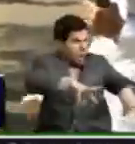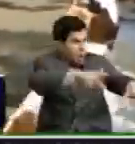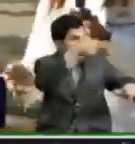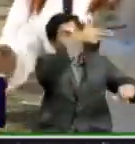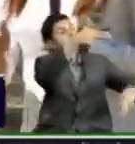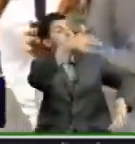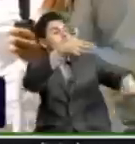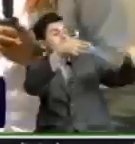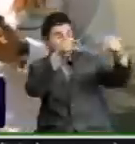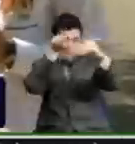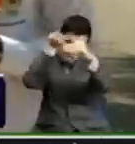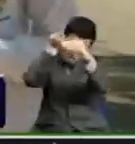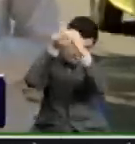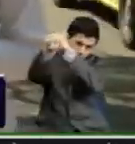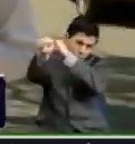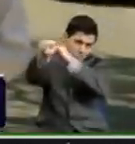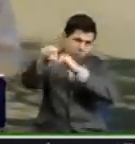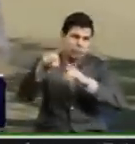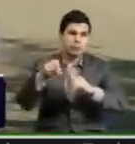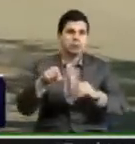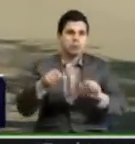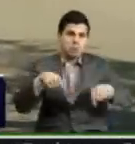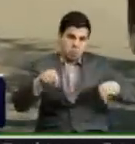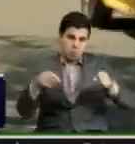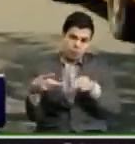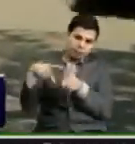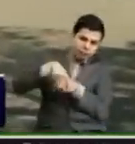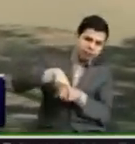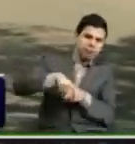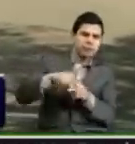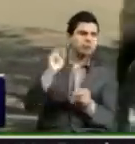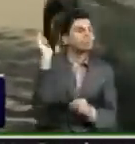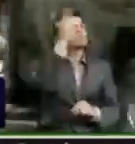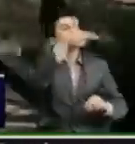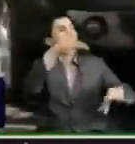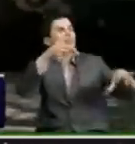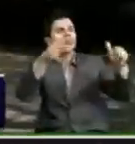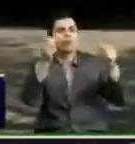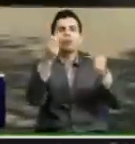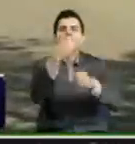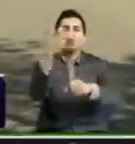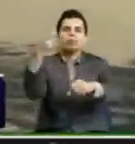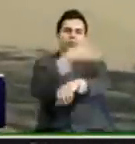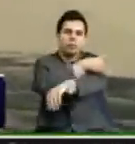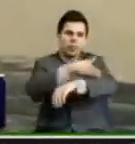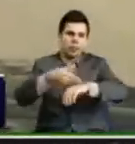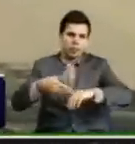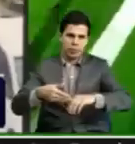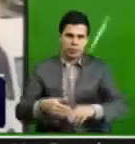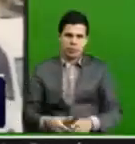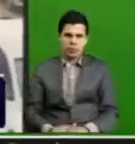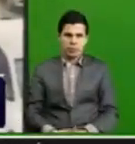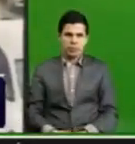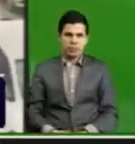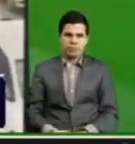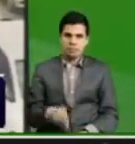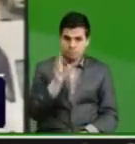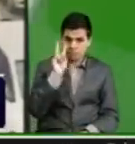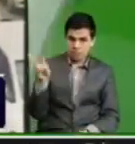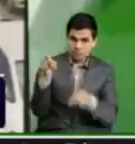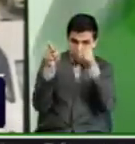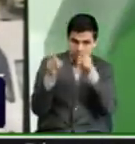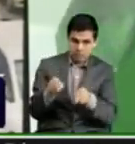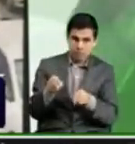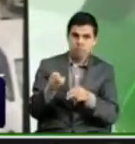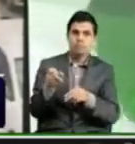carril, esperaron a sus cómplices, por supuesto, que se lograron robar con revólver en mano la suma de 200 millones de pesos. Así llegan los ladrones